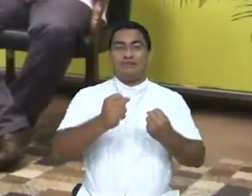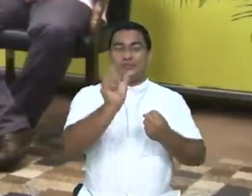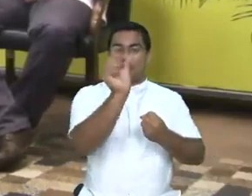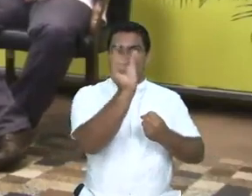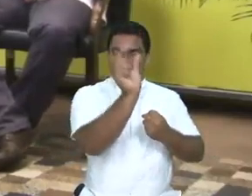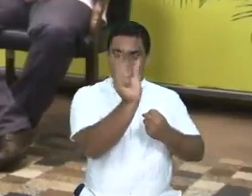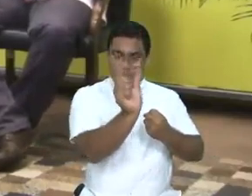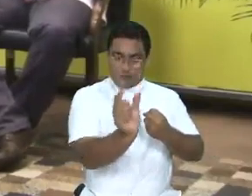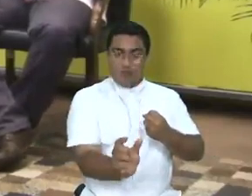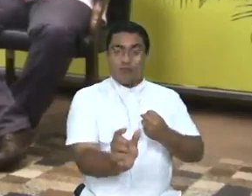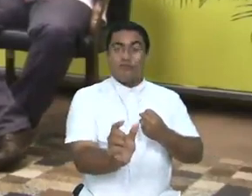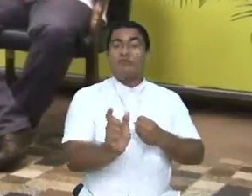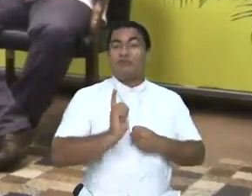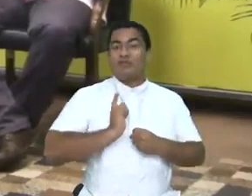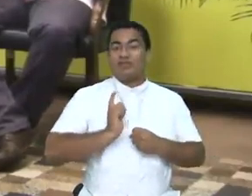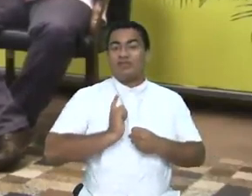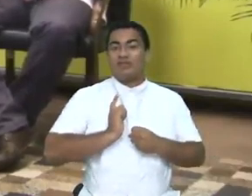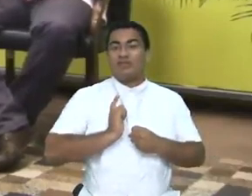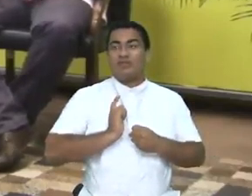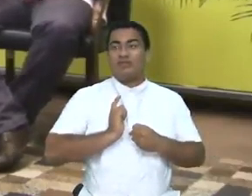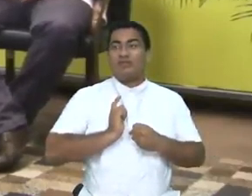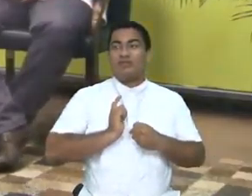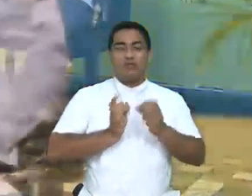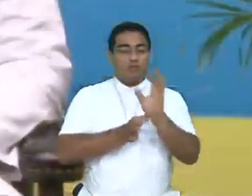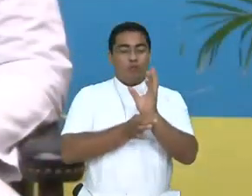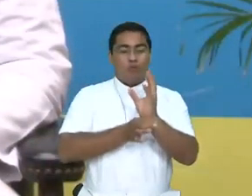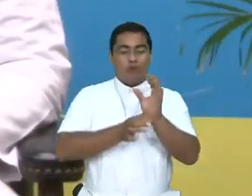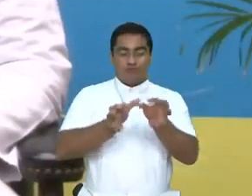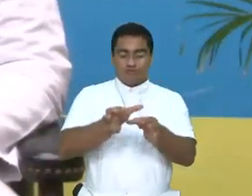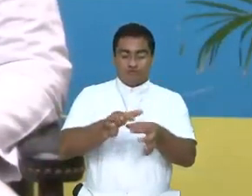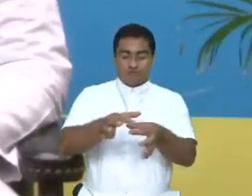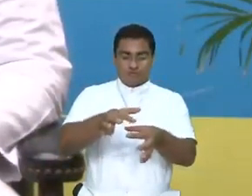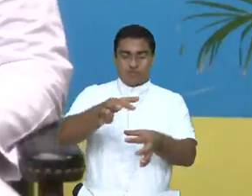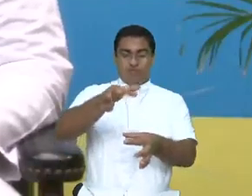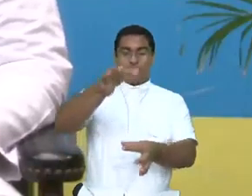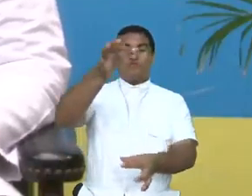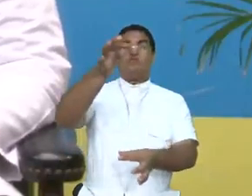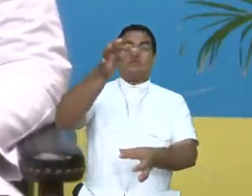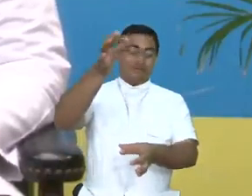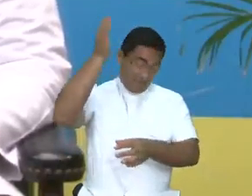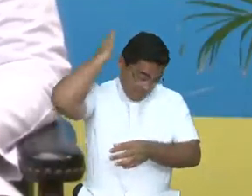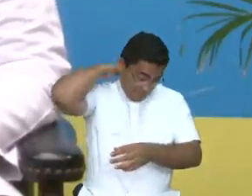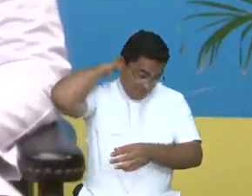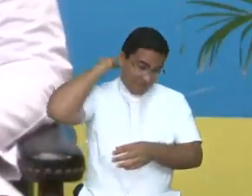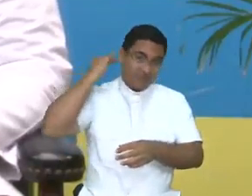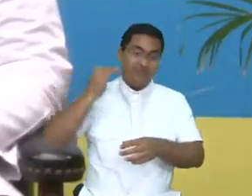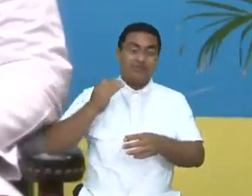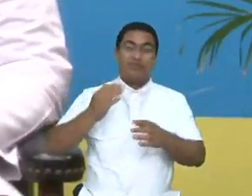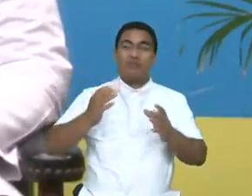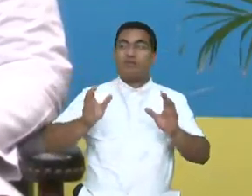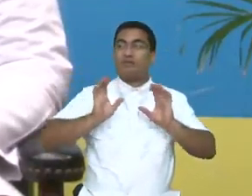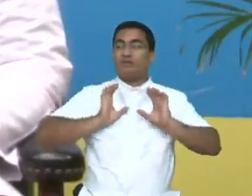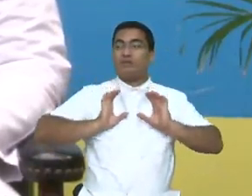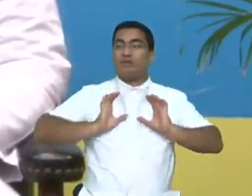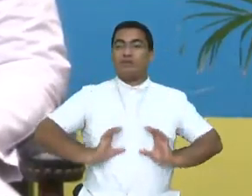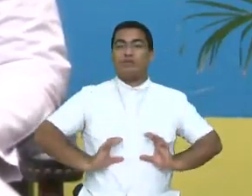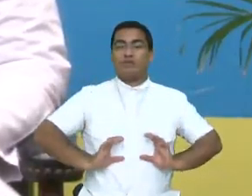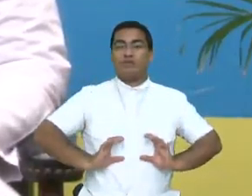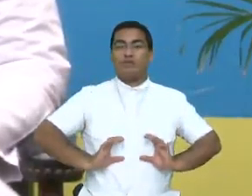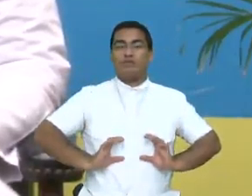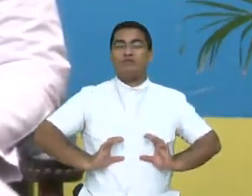ella se contiene lo que es la médula espinal y de ella dependen los nervios, que son los que